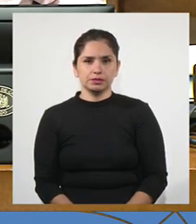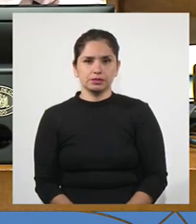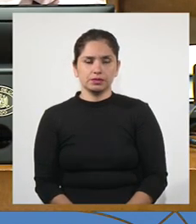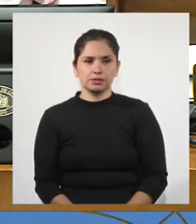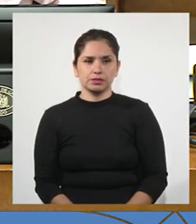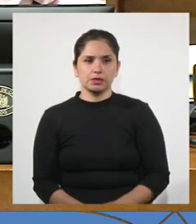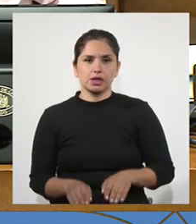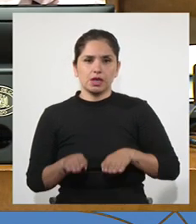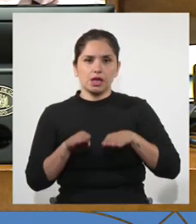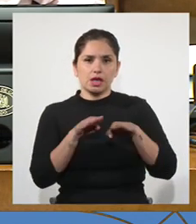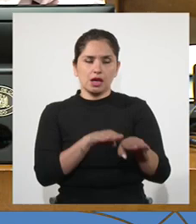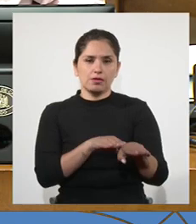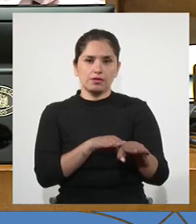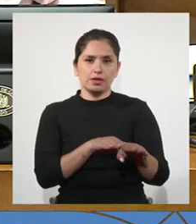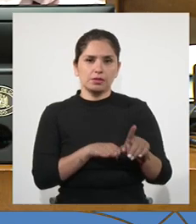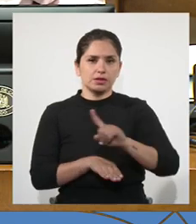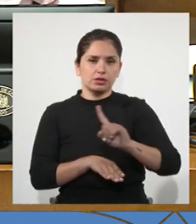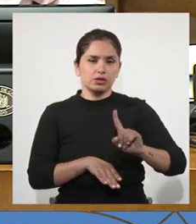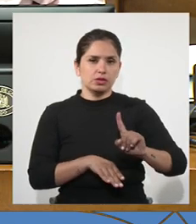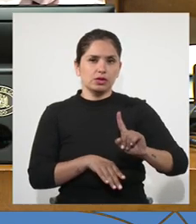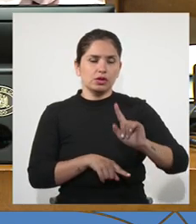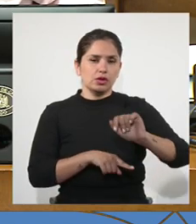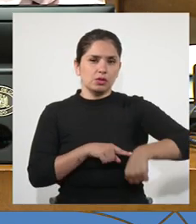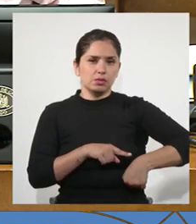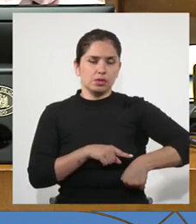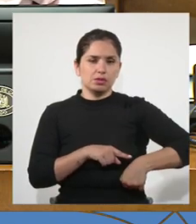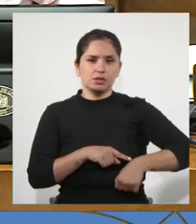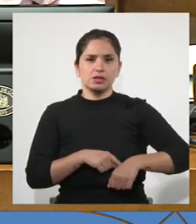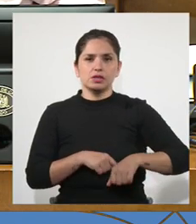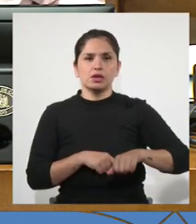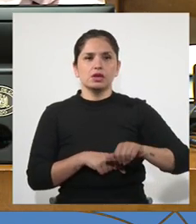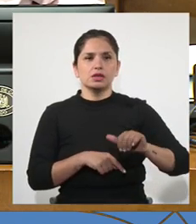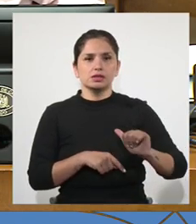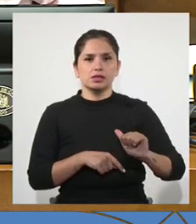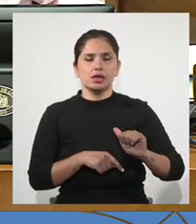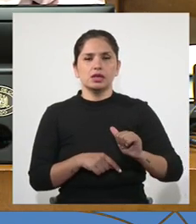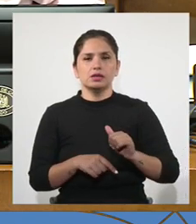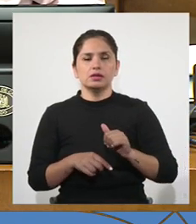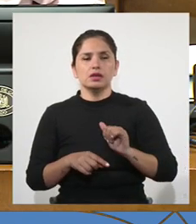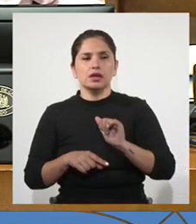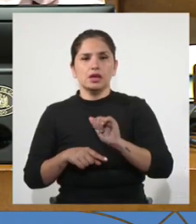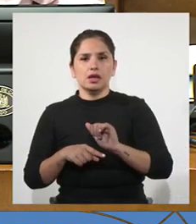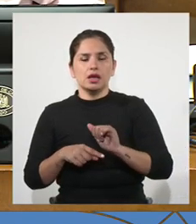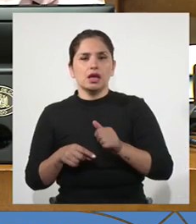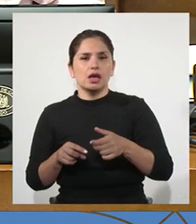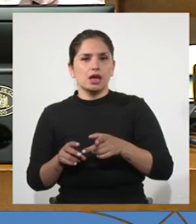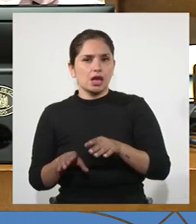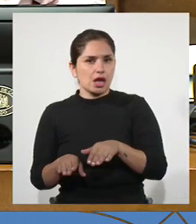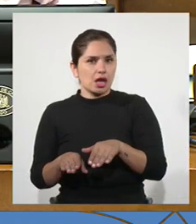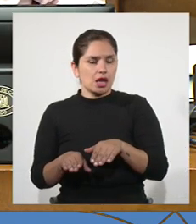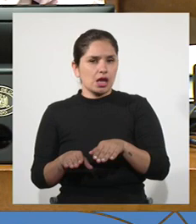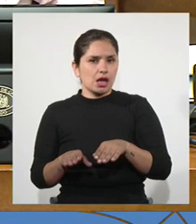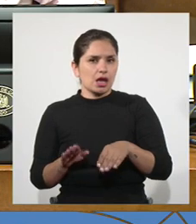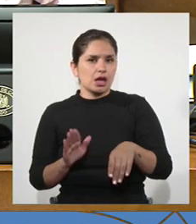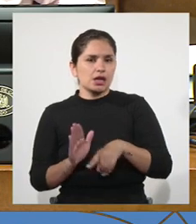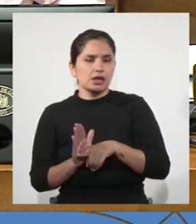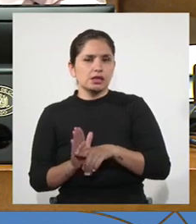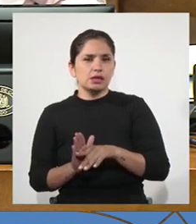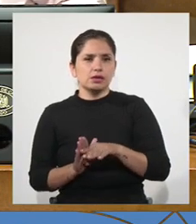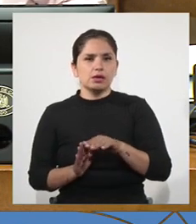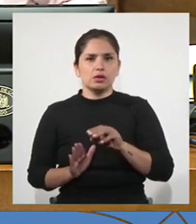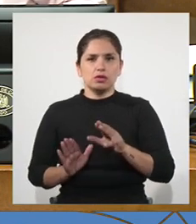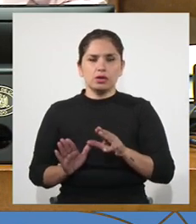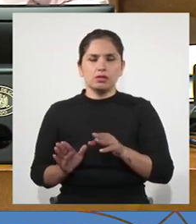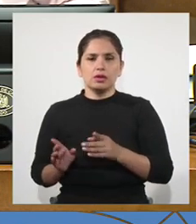Por la afirmativa, inadmisibilidad 6. Por la negativa, admisibilidad 9. Abstenciones 0, pareo 0. Bien,